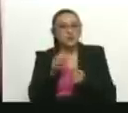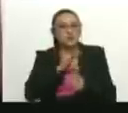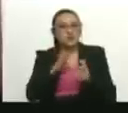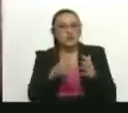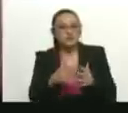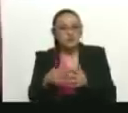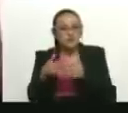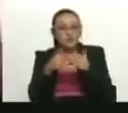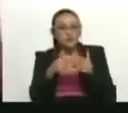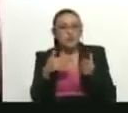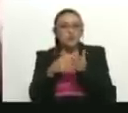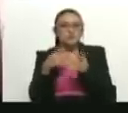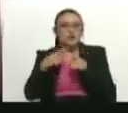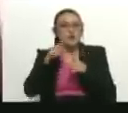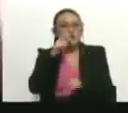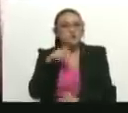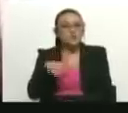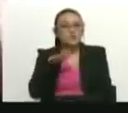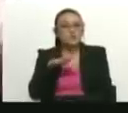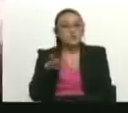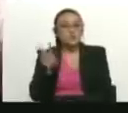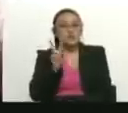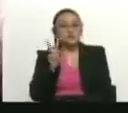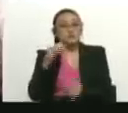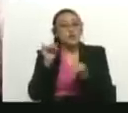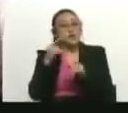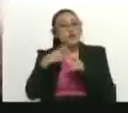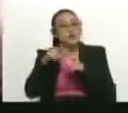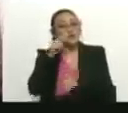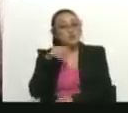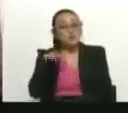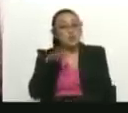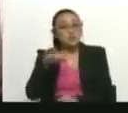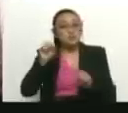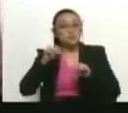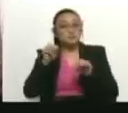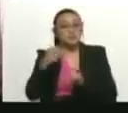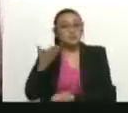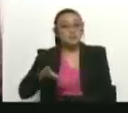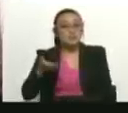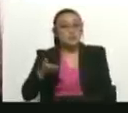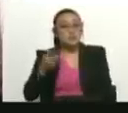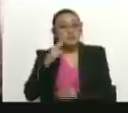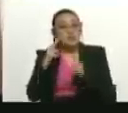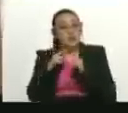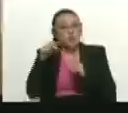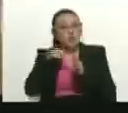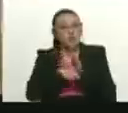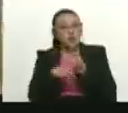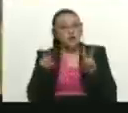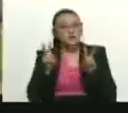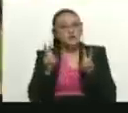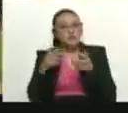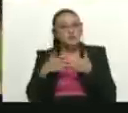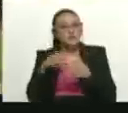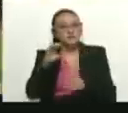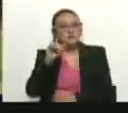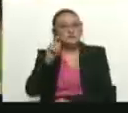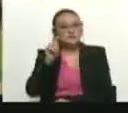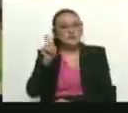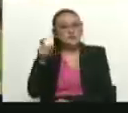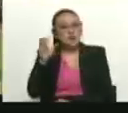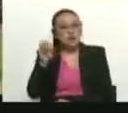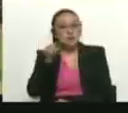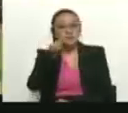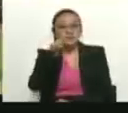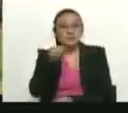Unidos contra otro pueblo, Venezuela y otro pueblo? Es importante que se conozca el tema de la empresa Cítrica. Esta